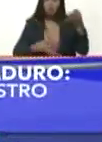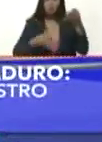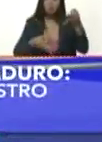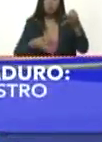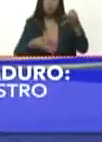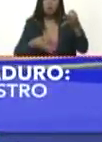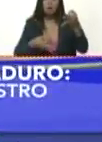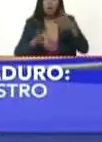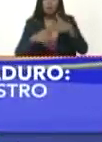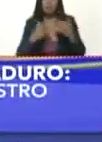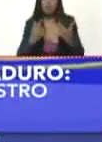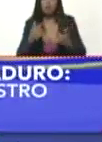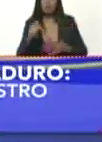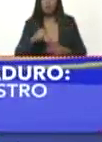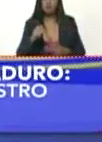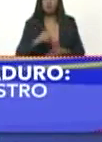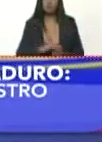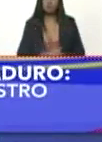Y precisamente